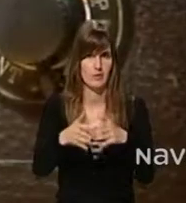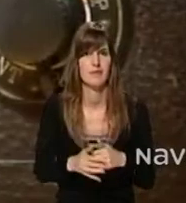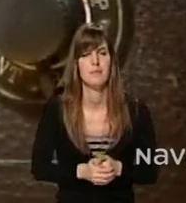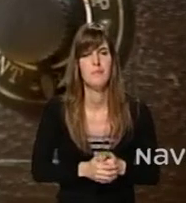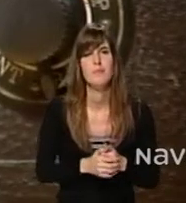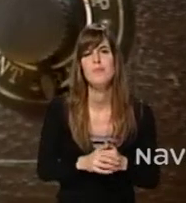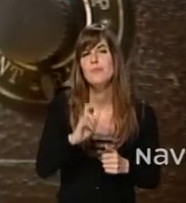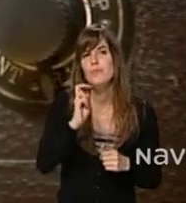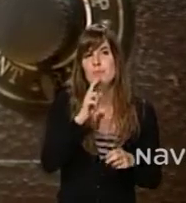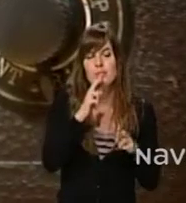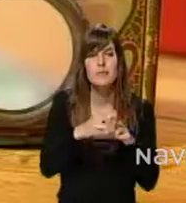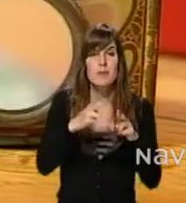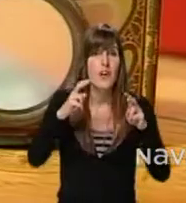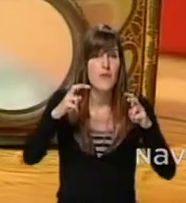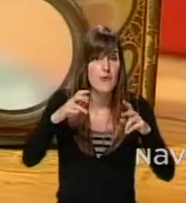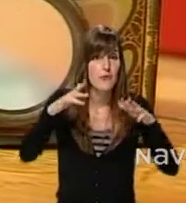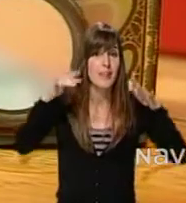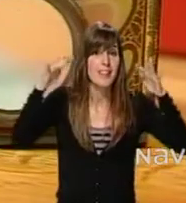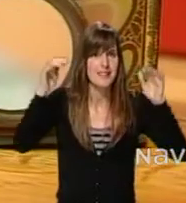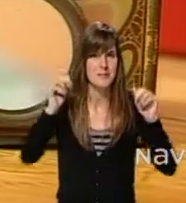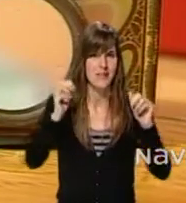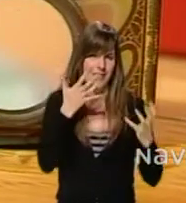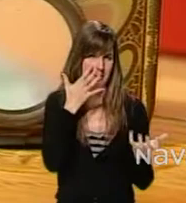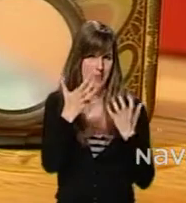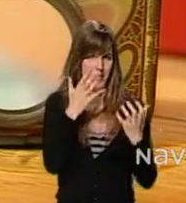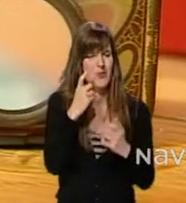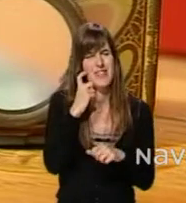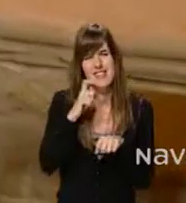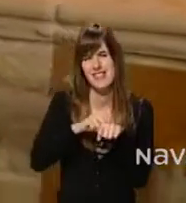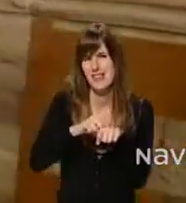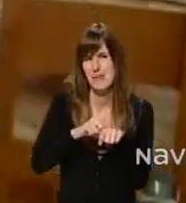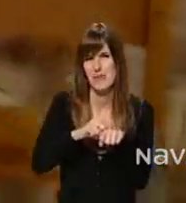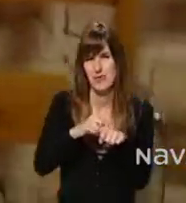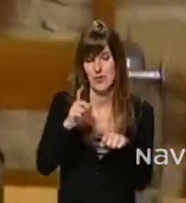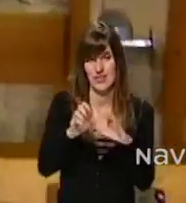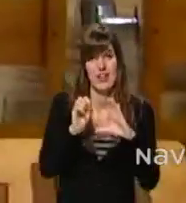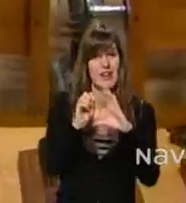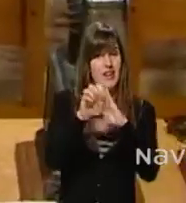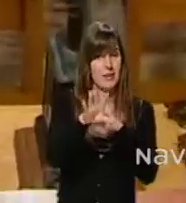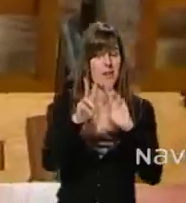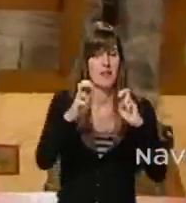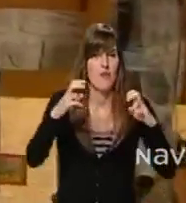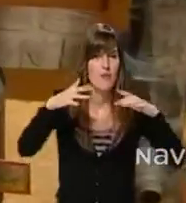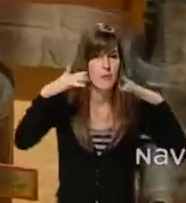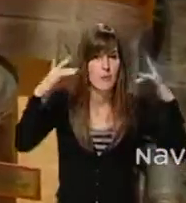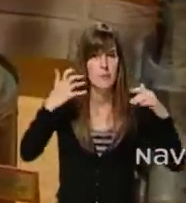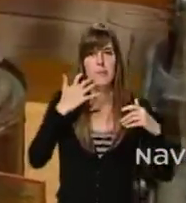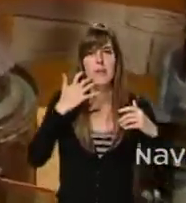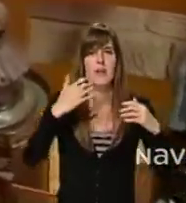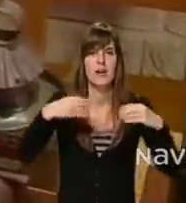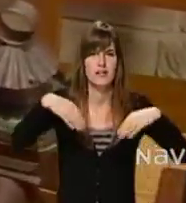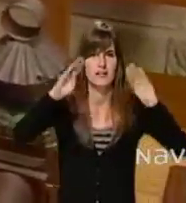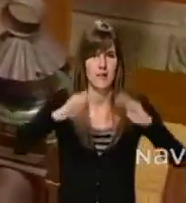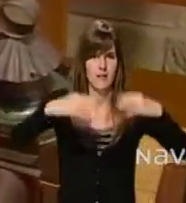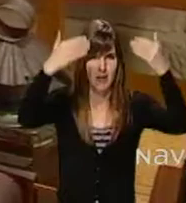Fantasmagorias son espectáculos, como dice su nombre, de fantasmas. Y esta es una lámpara de fantasmagoria. Nos imaginamos una sábana, el público al